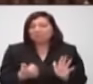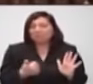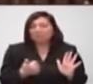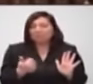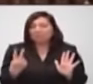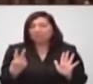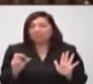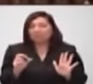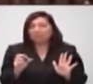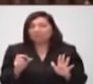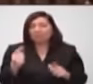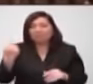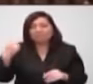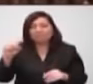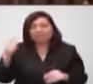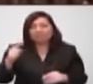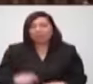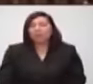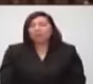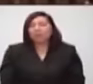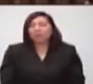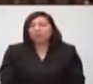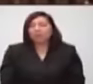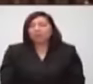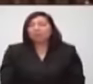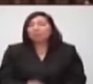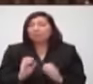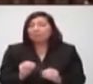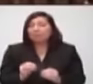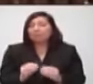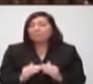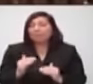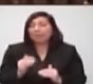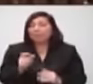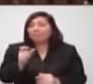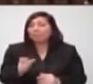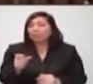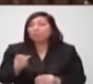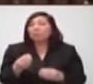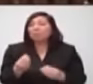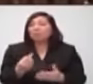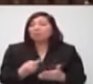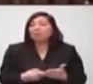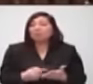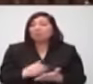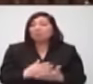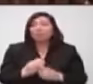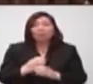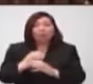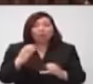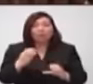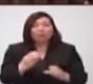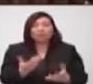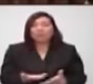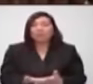69, 70 microempresas y dando trabajo a gran cantidad de gente, porque parte de los buses se